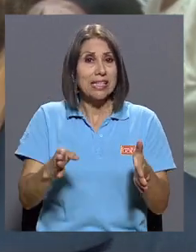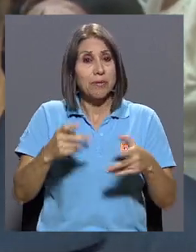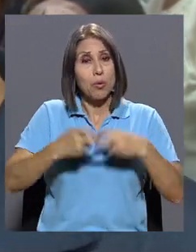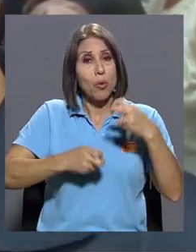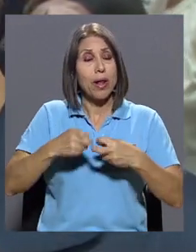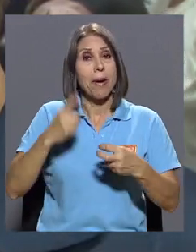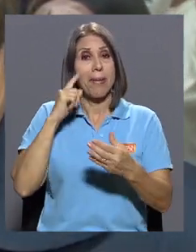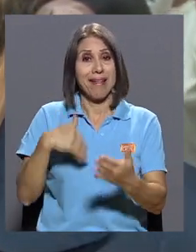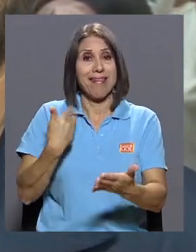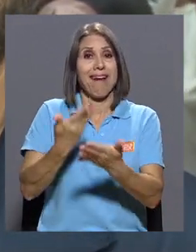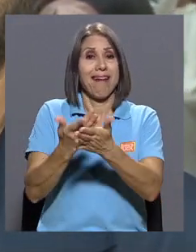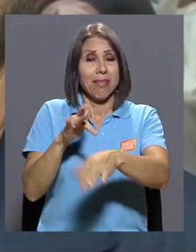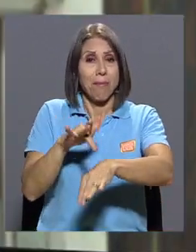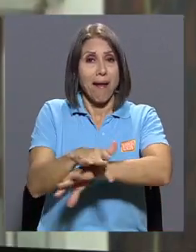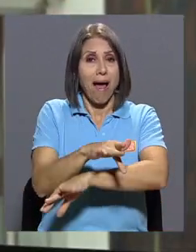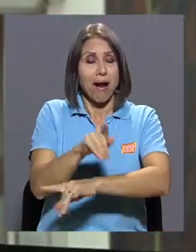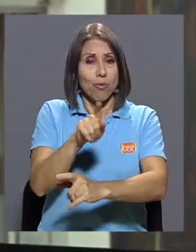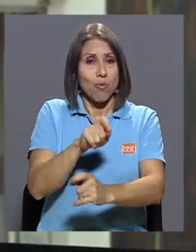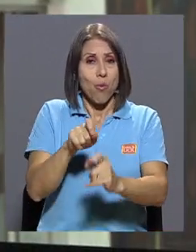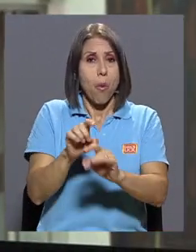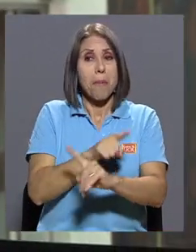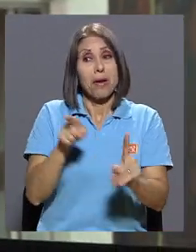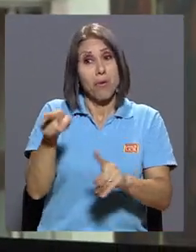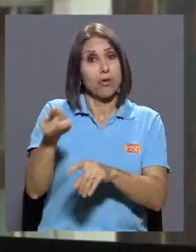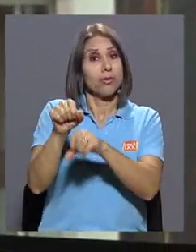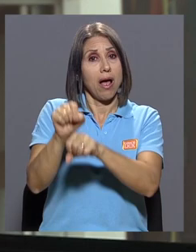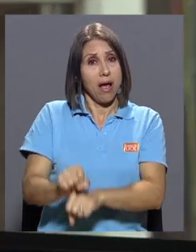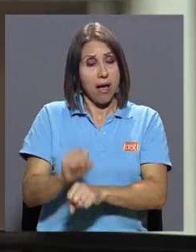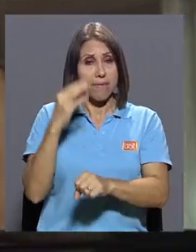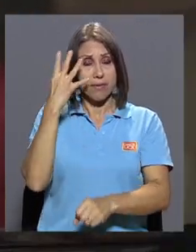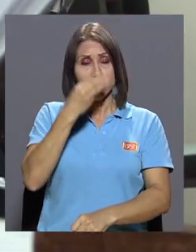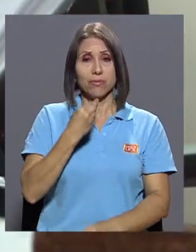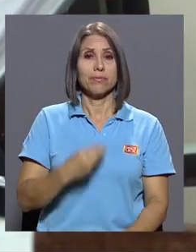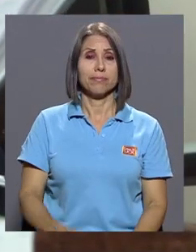la puntualidad, pero ellos mantienen un hábitos muy bonitos.